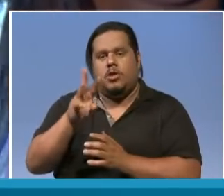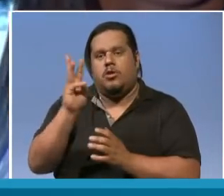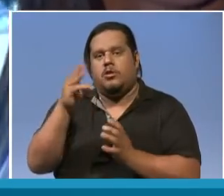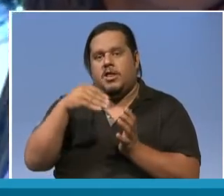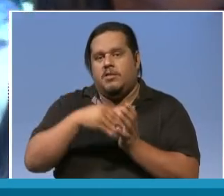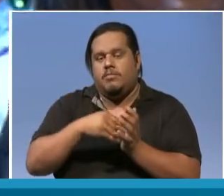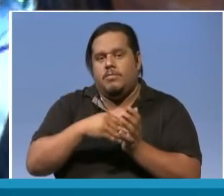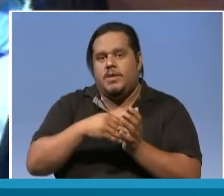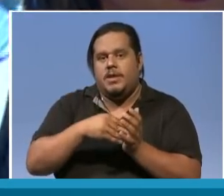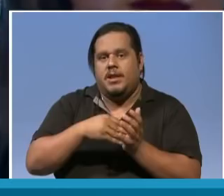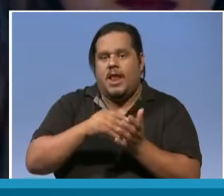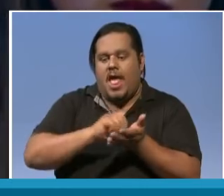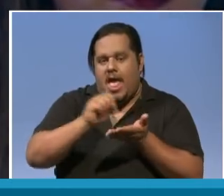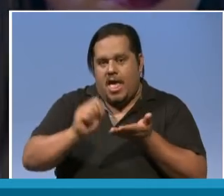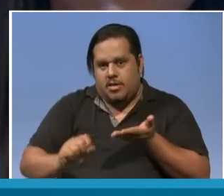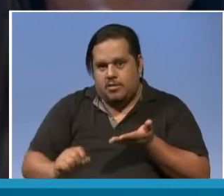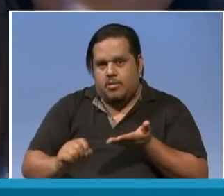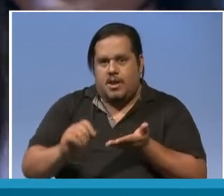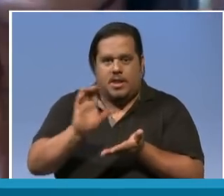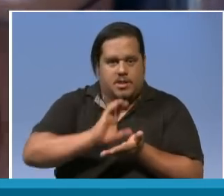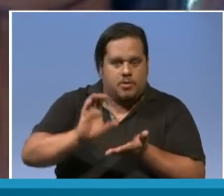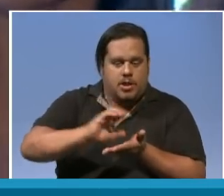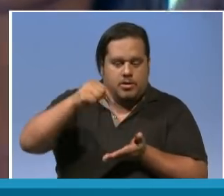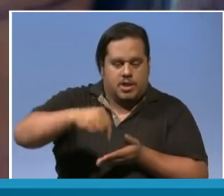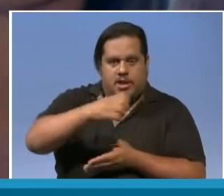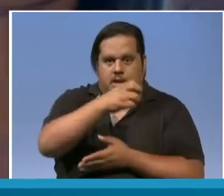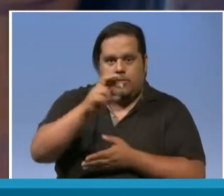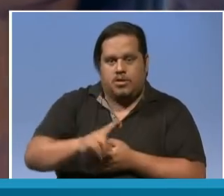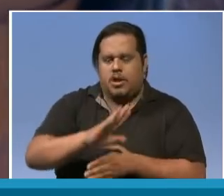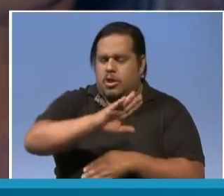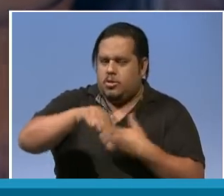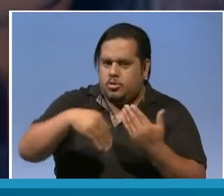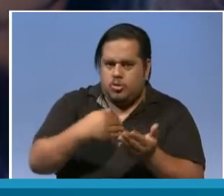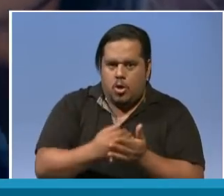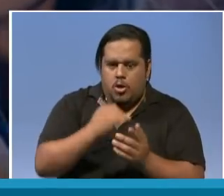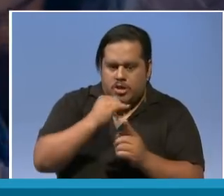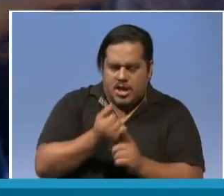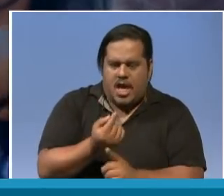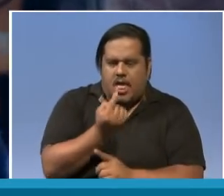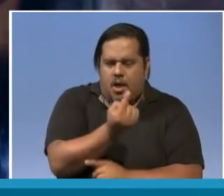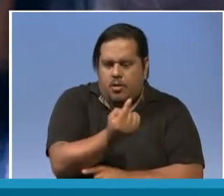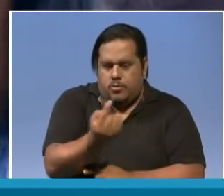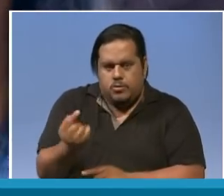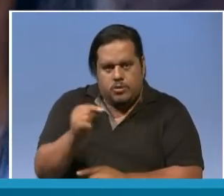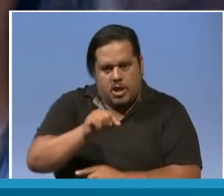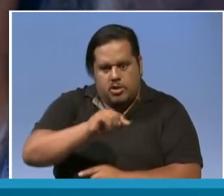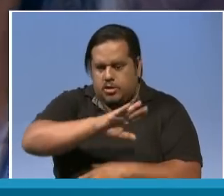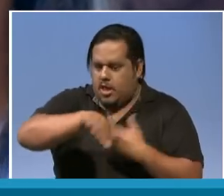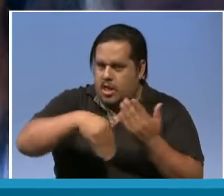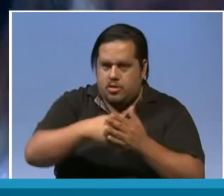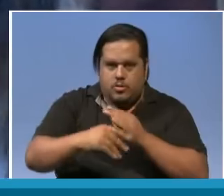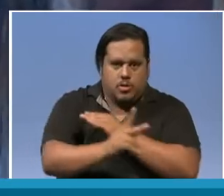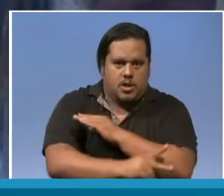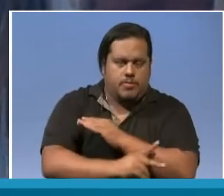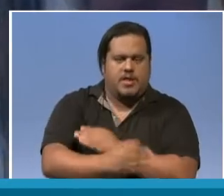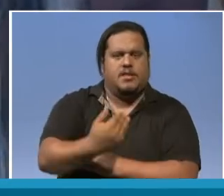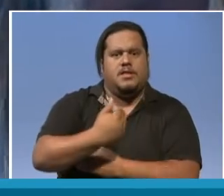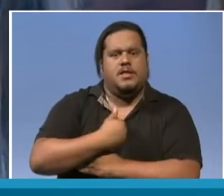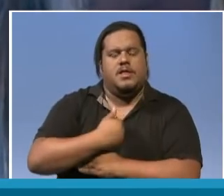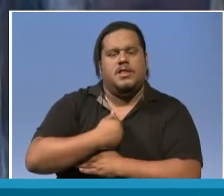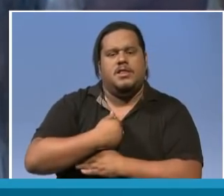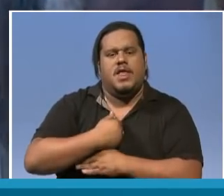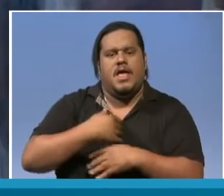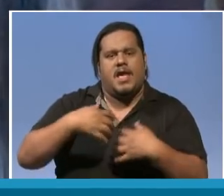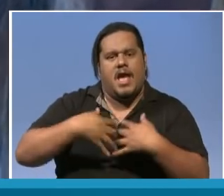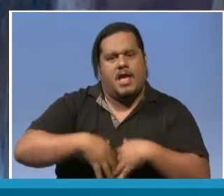6,000 centros educativos en Costa Rica, todos y cada uno de esos centros a través de todo el país, cuenten con